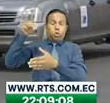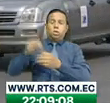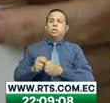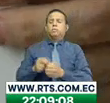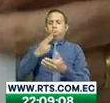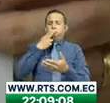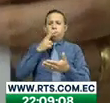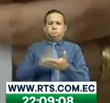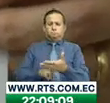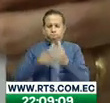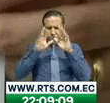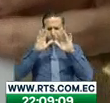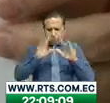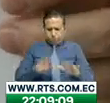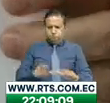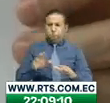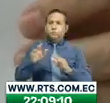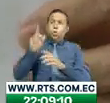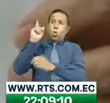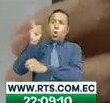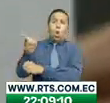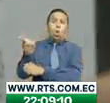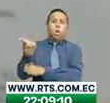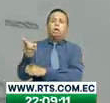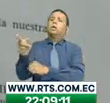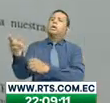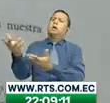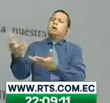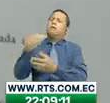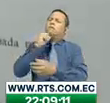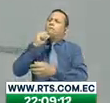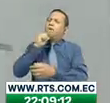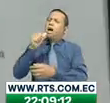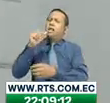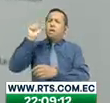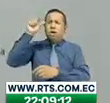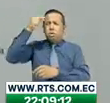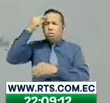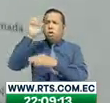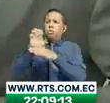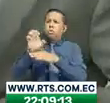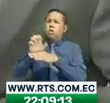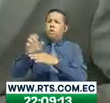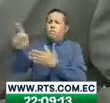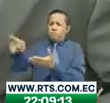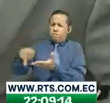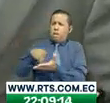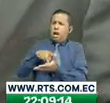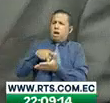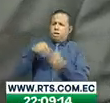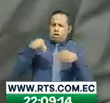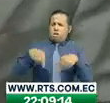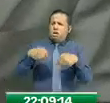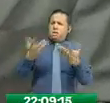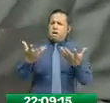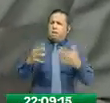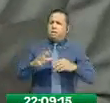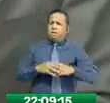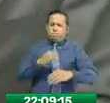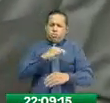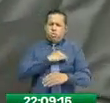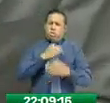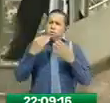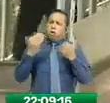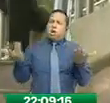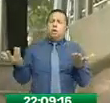la devolución del IVA que el Estado aún adeuda al Cabildo porteño. Esto con base en una acción de protección en contra